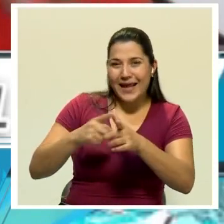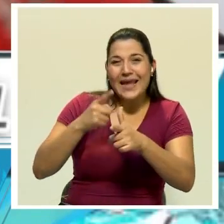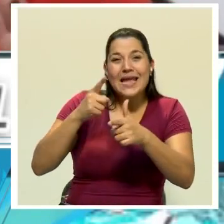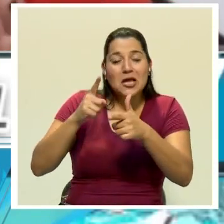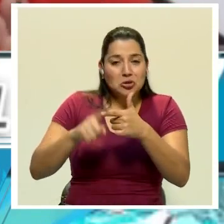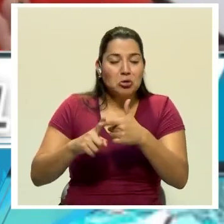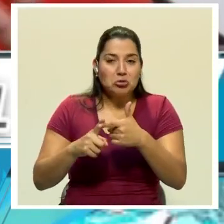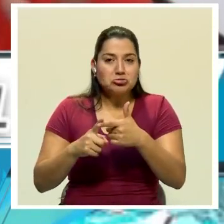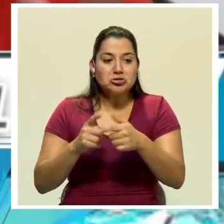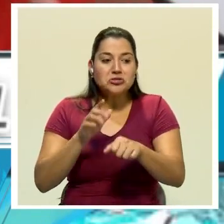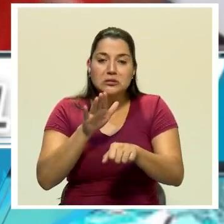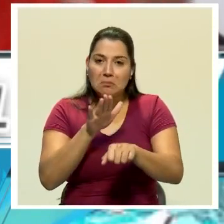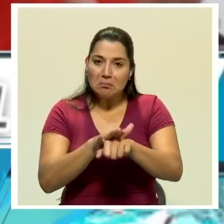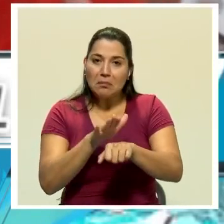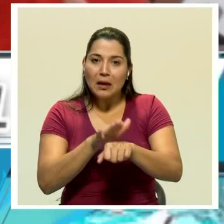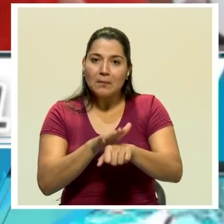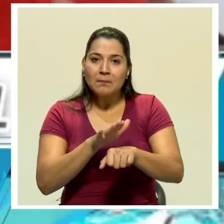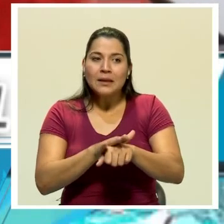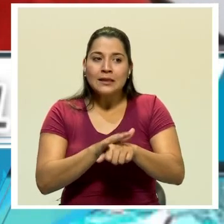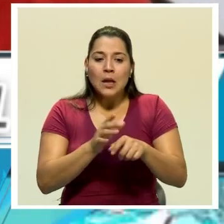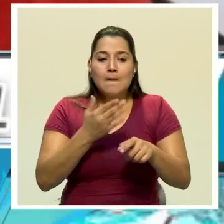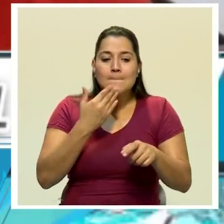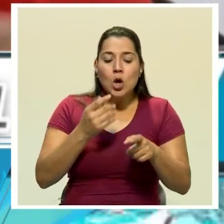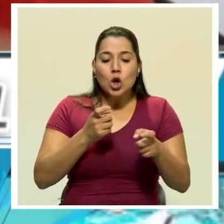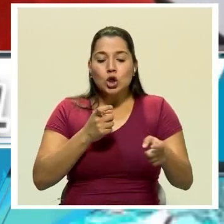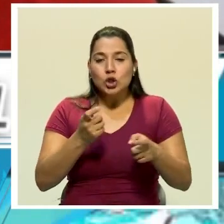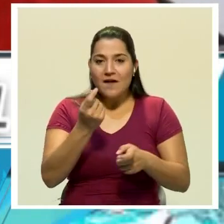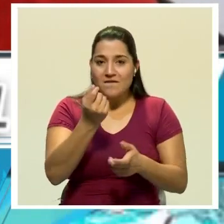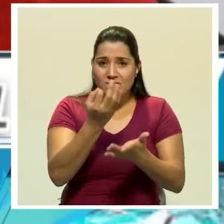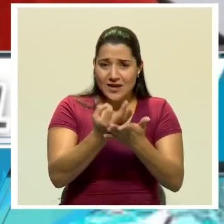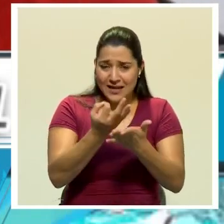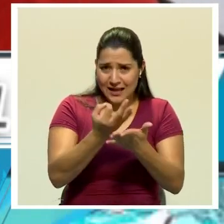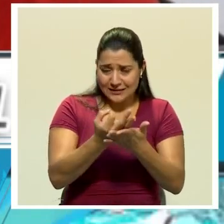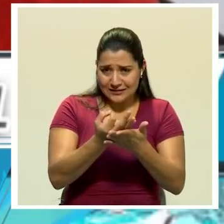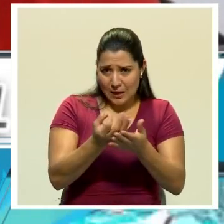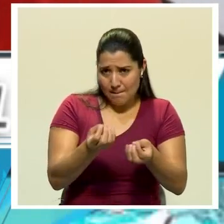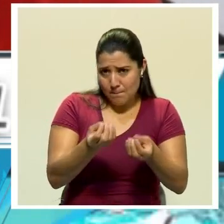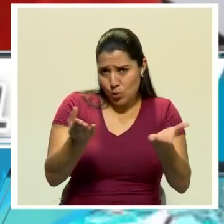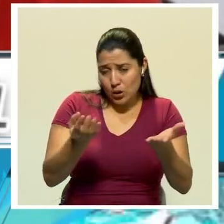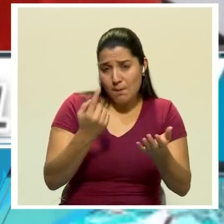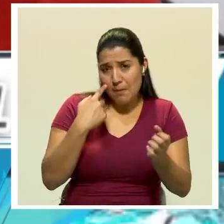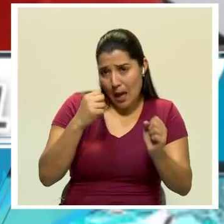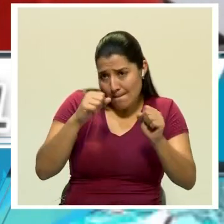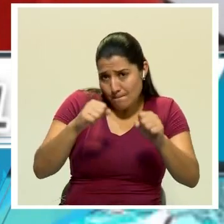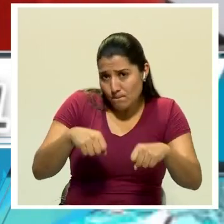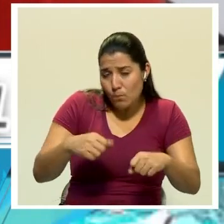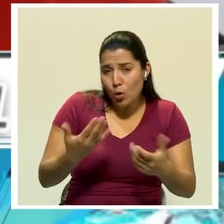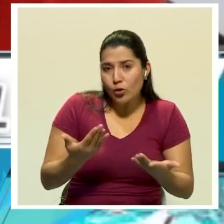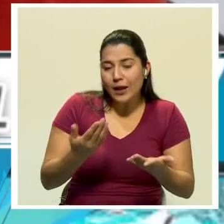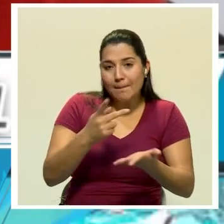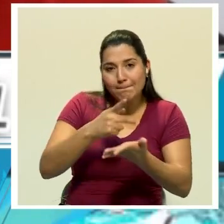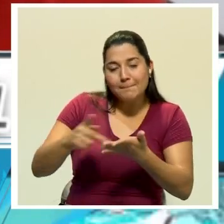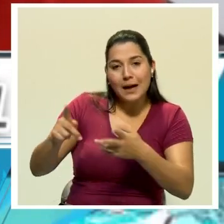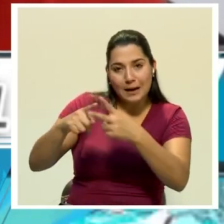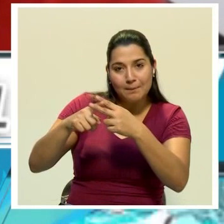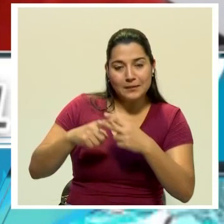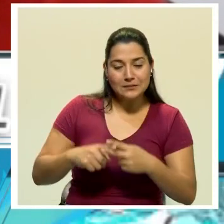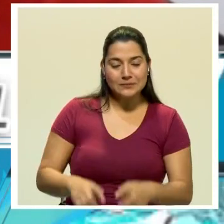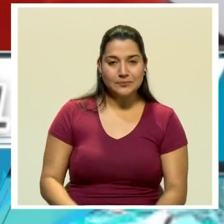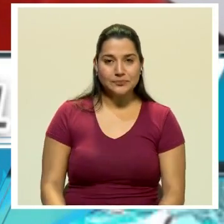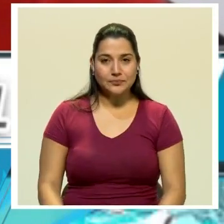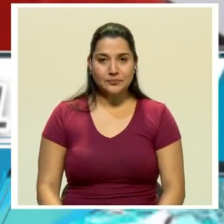aire a las finanzas públicas para poder tener el músculo con que hacerle frente a ese